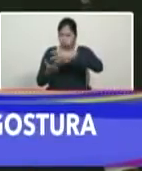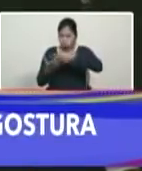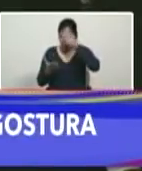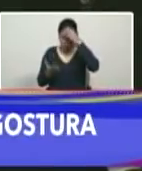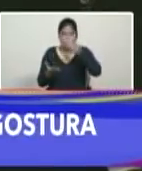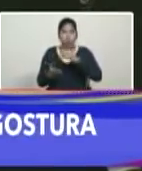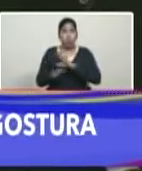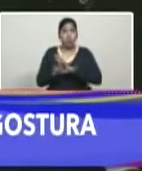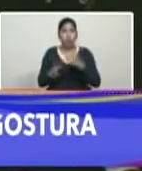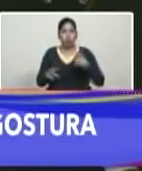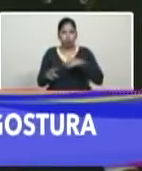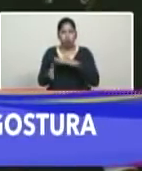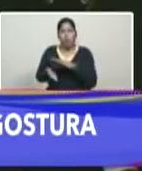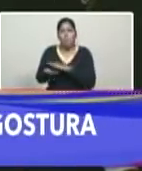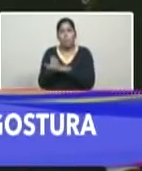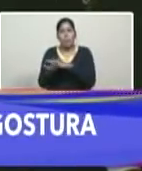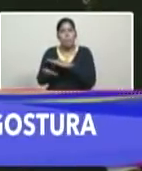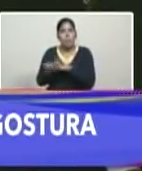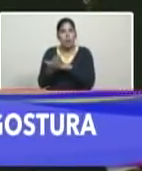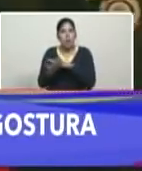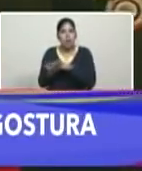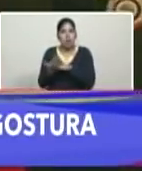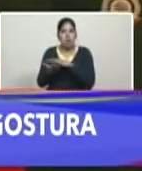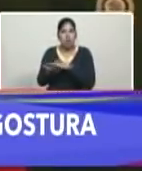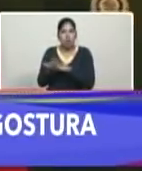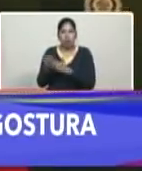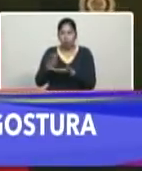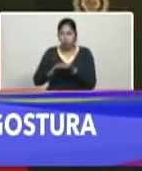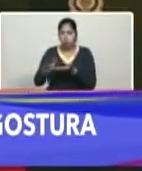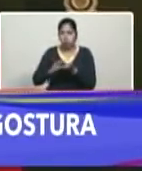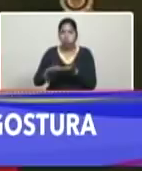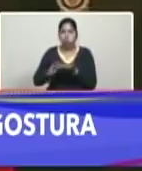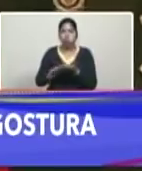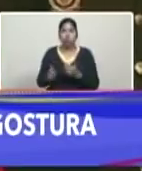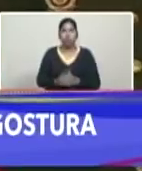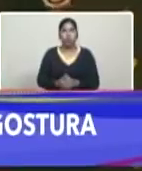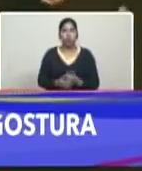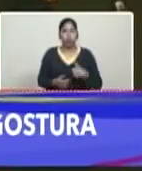señora vicepresidenta, vamos a hacer un esfuerzo